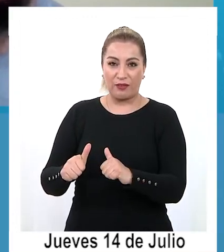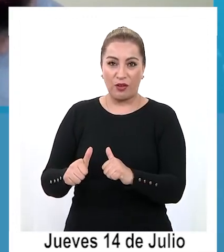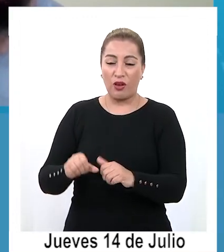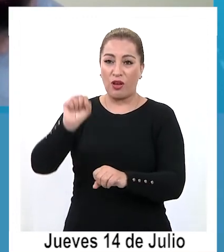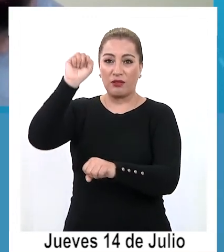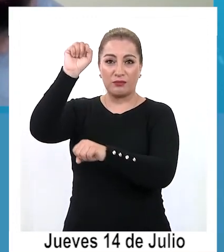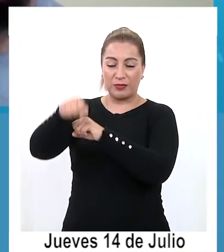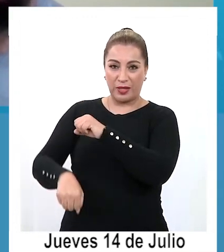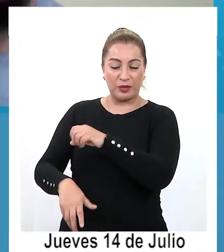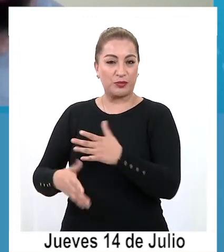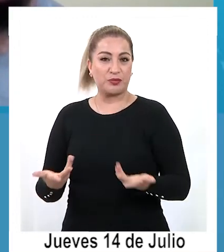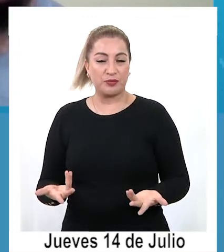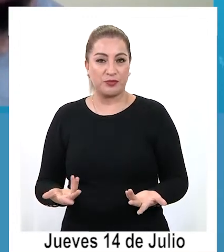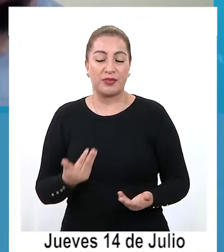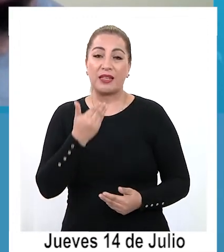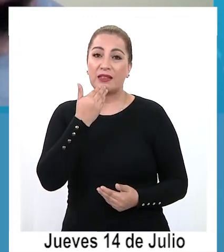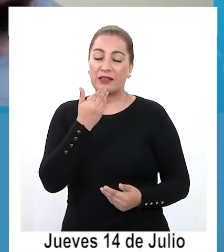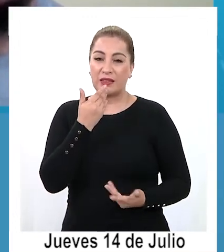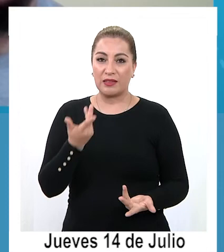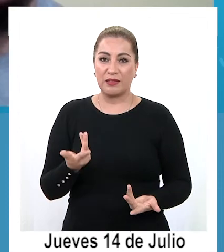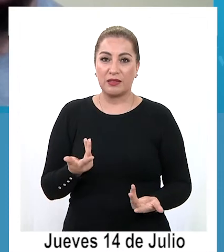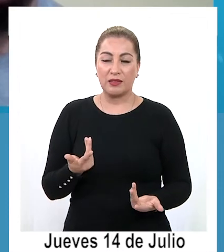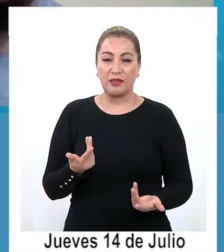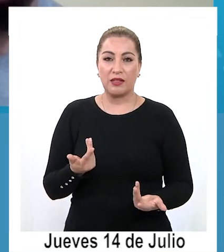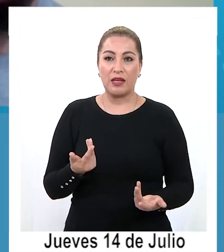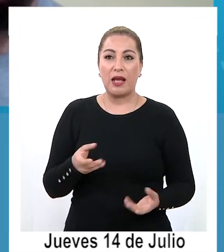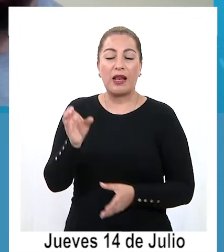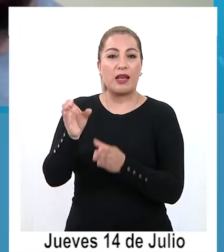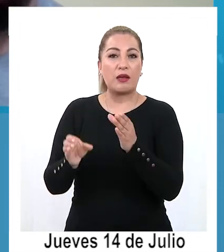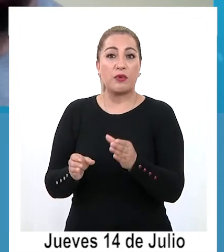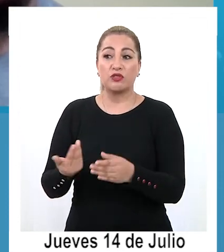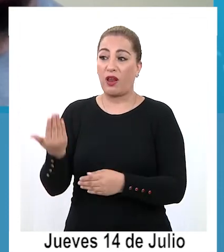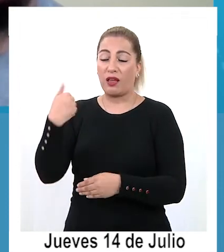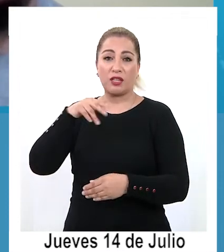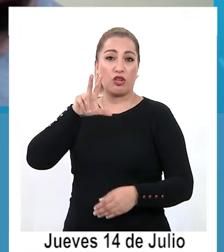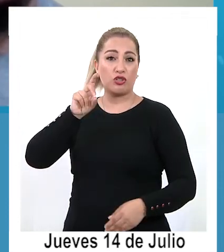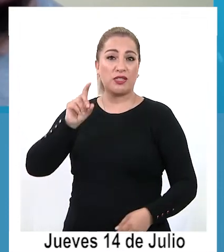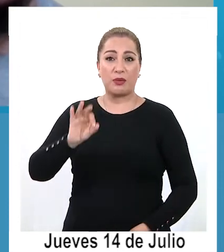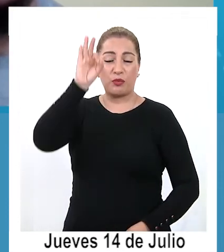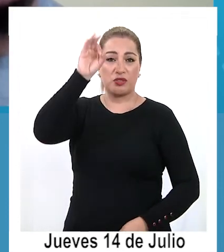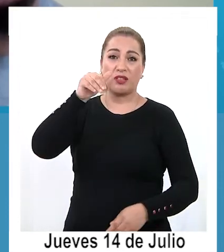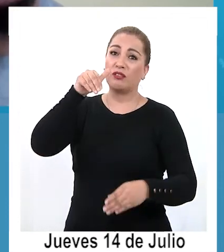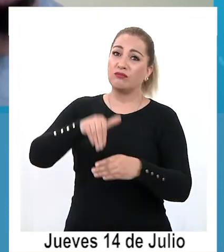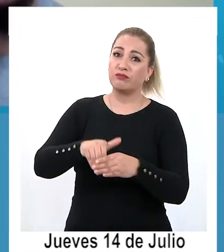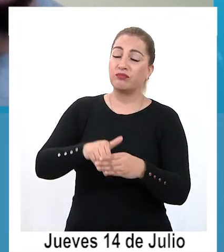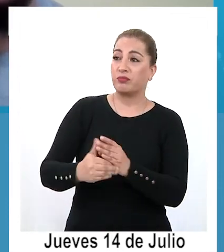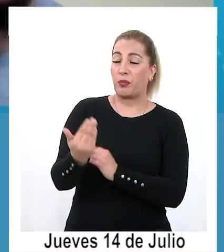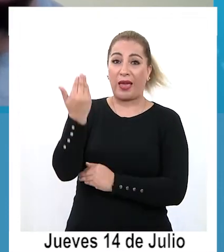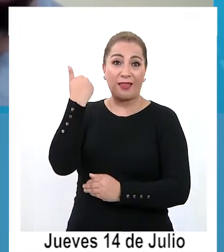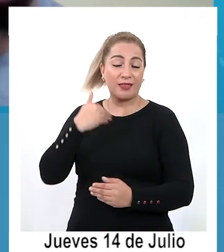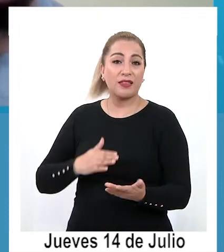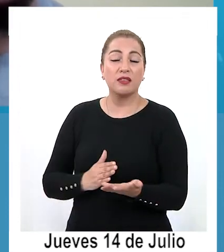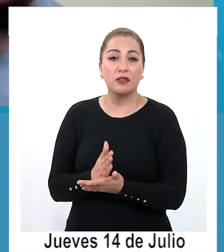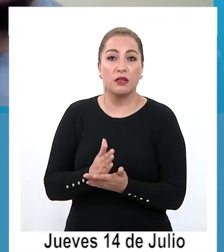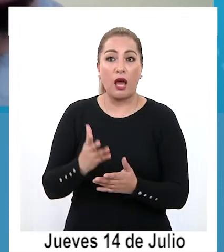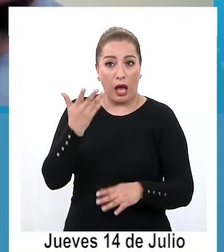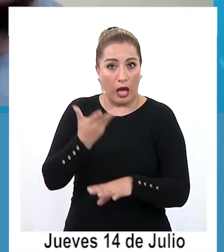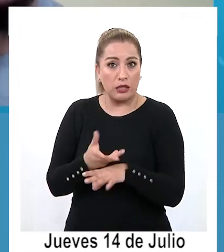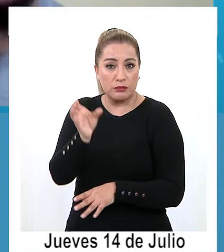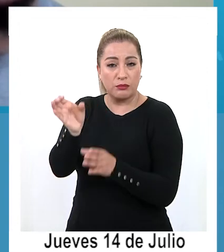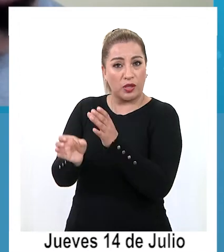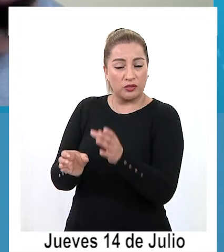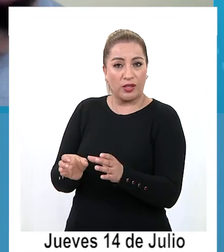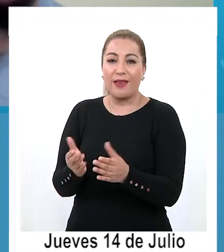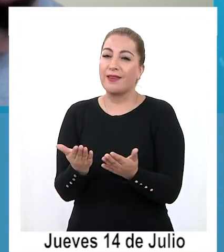apruebo, porque la masa crítica del 80% que votó en el plebiscito de entrada está ahí,